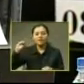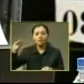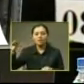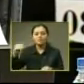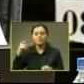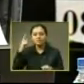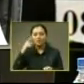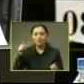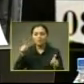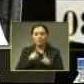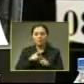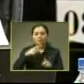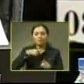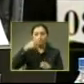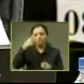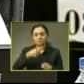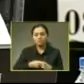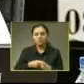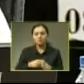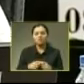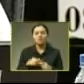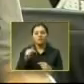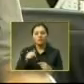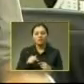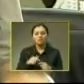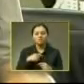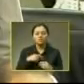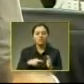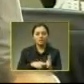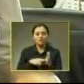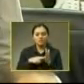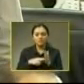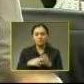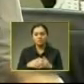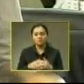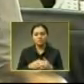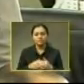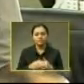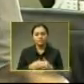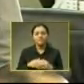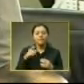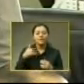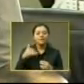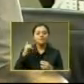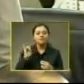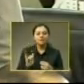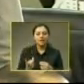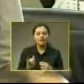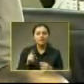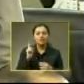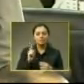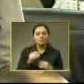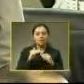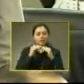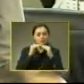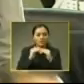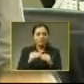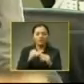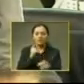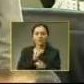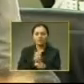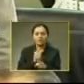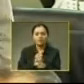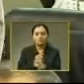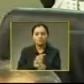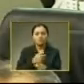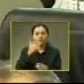de adquisición de las frecuencias cumpliendo con los requisitos. Y si hay una iniquidad también en eso, porque